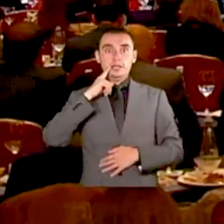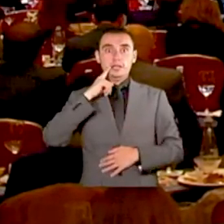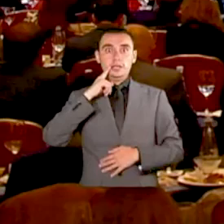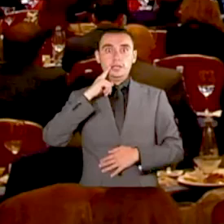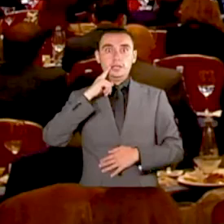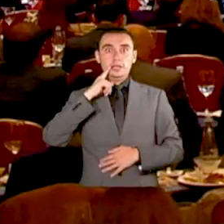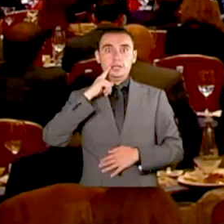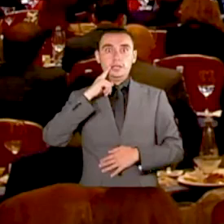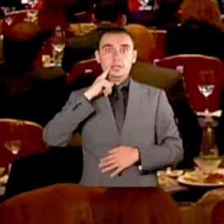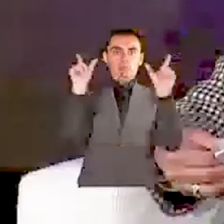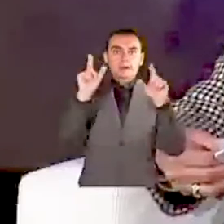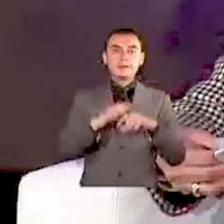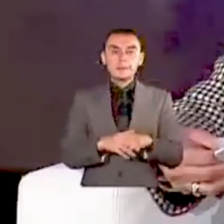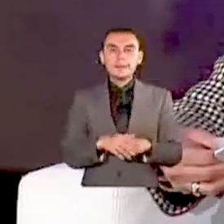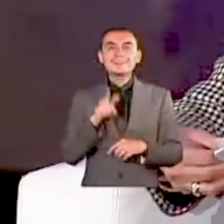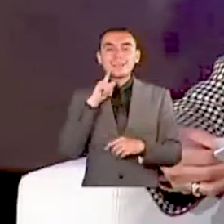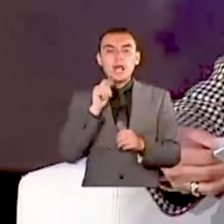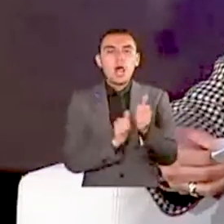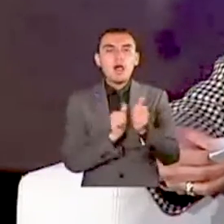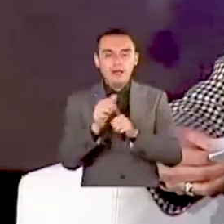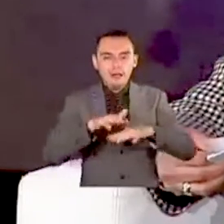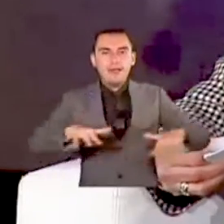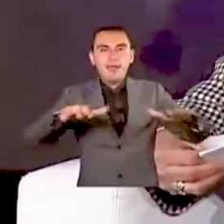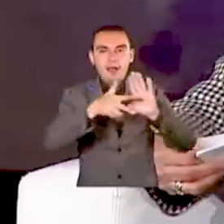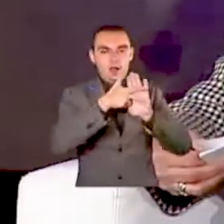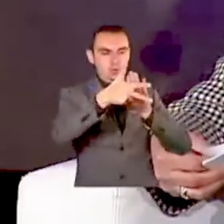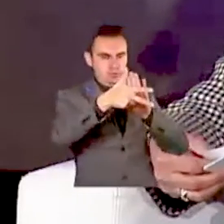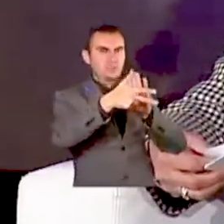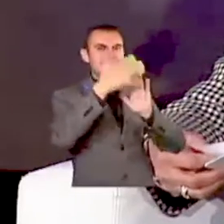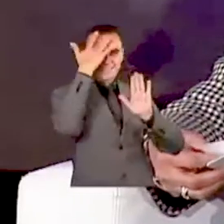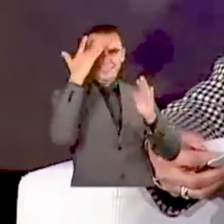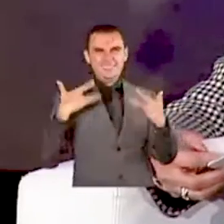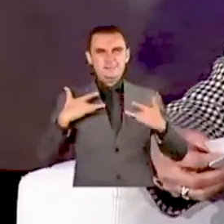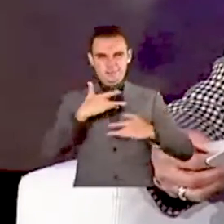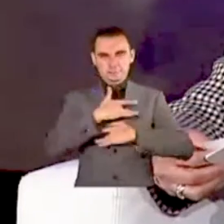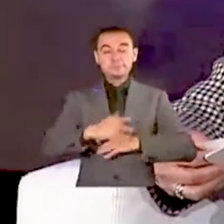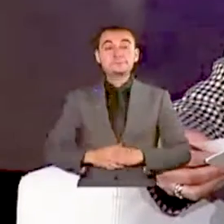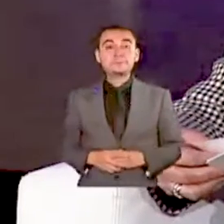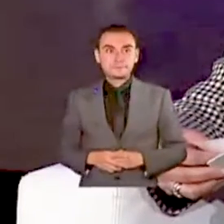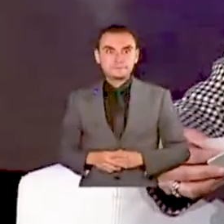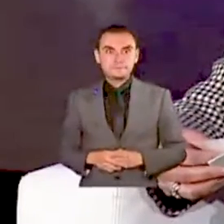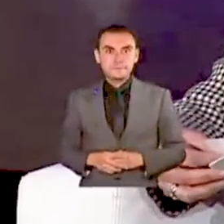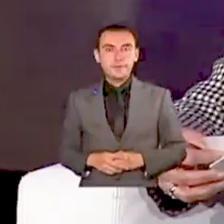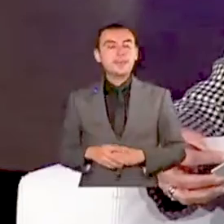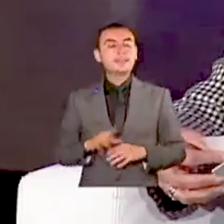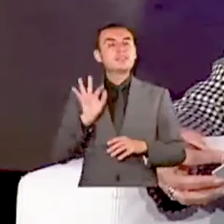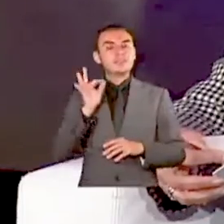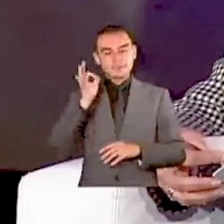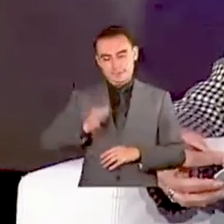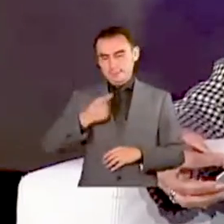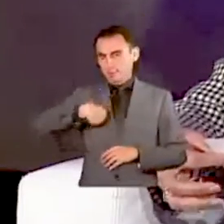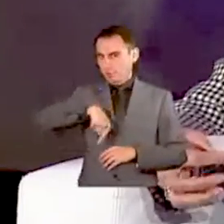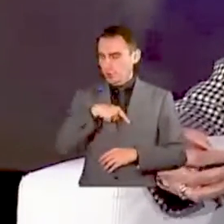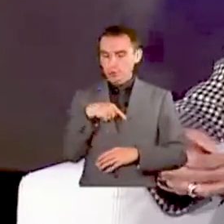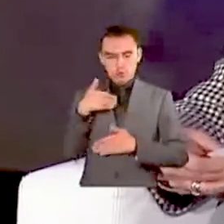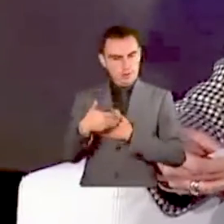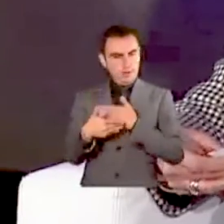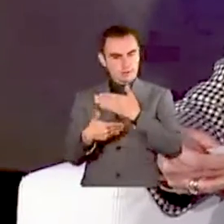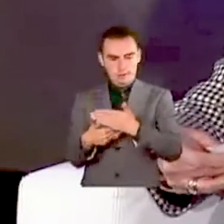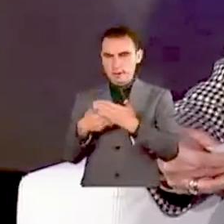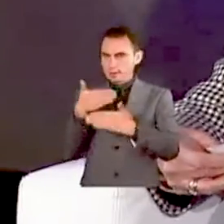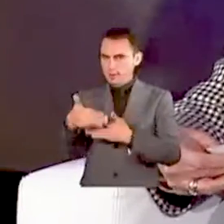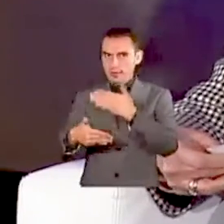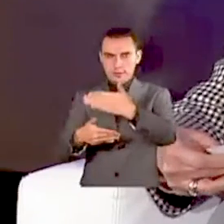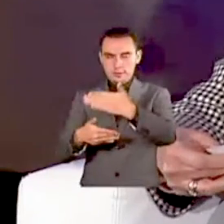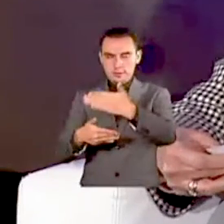para cosas inconstitucionales en la salud en Colombia. Entonces, permanentemente, periódicamente, con